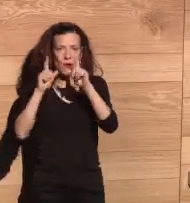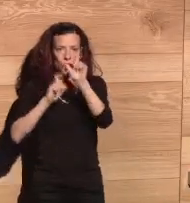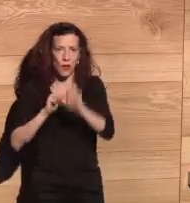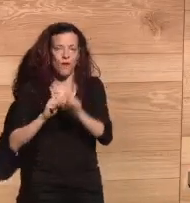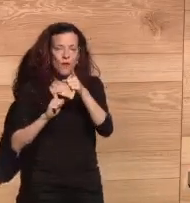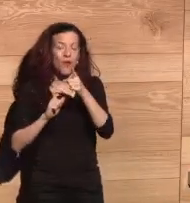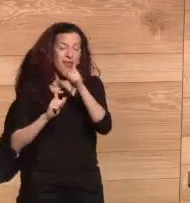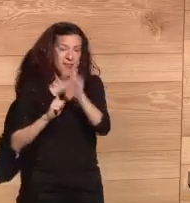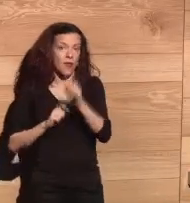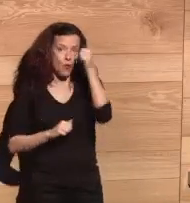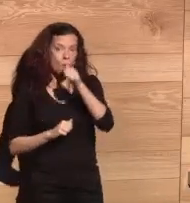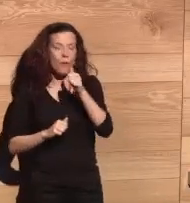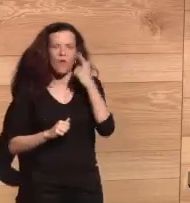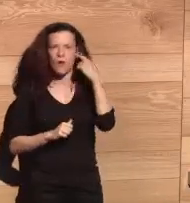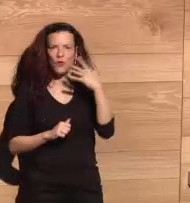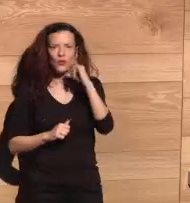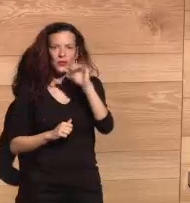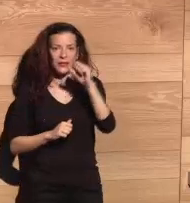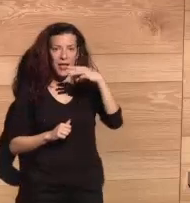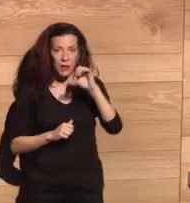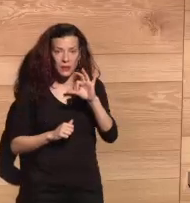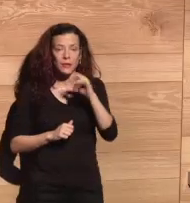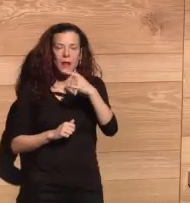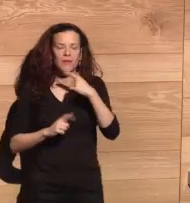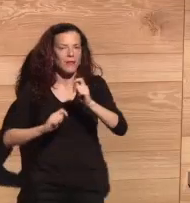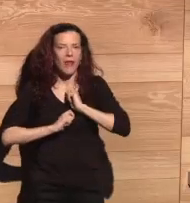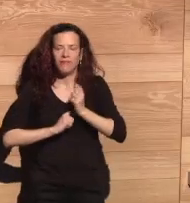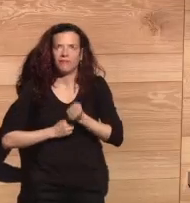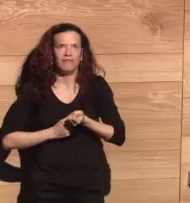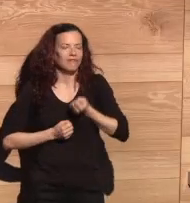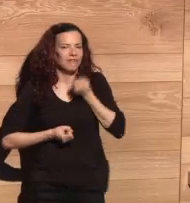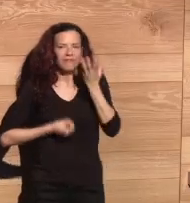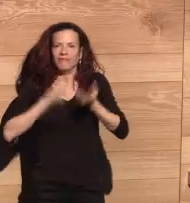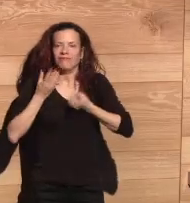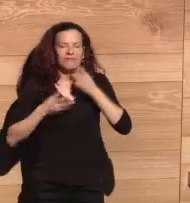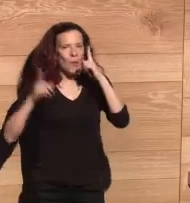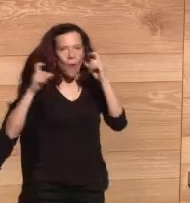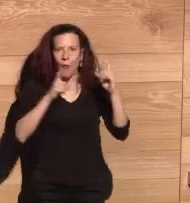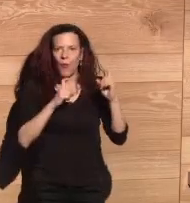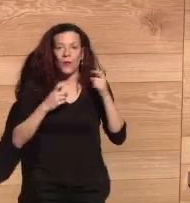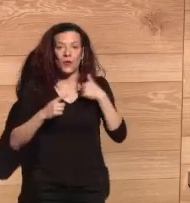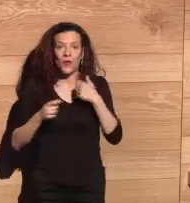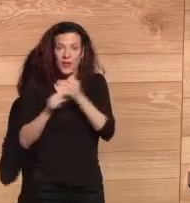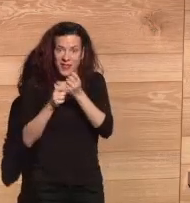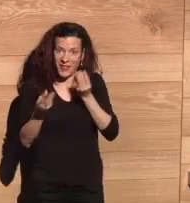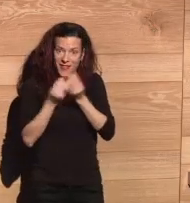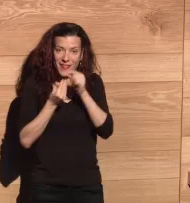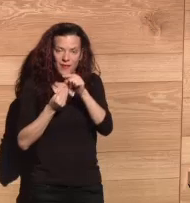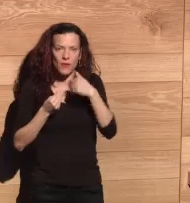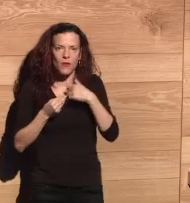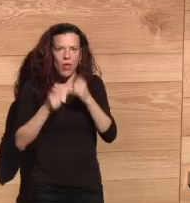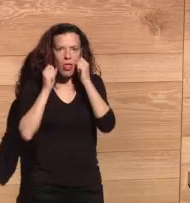guerra muy famoso, que era James Knockway, y que era mi gran inspiración. Y trabajando con él, me